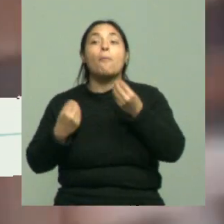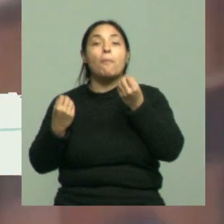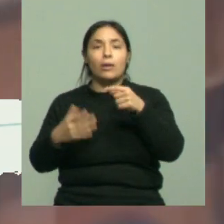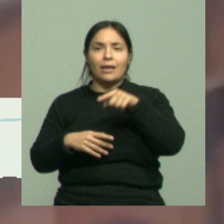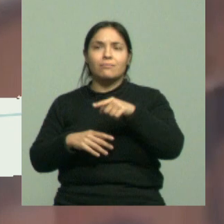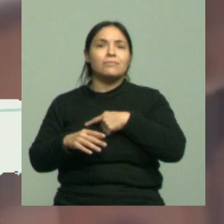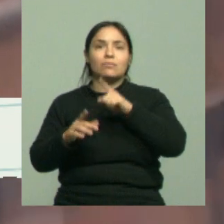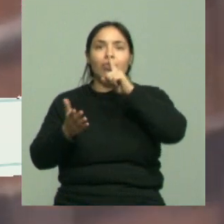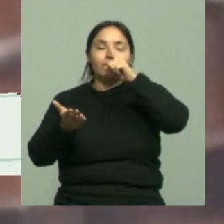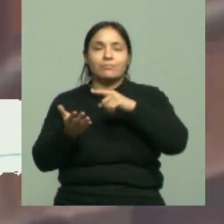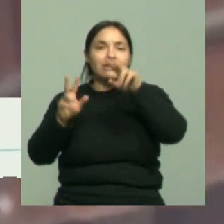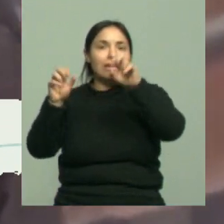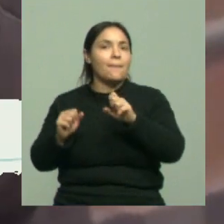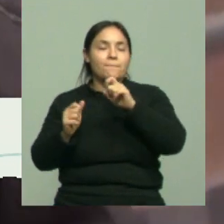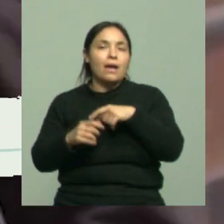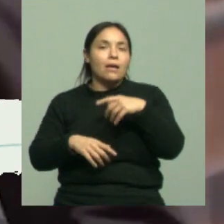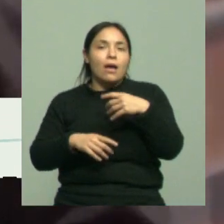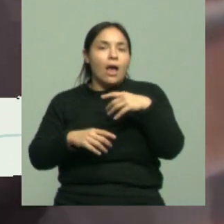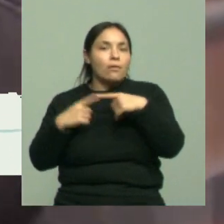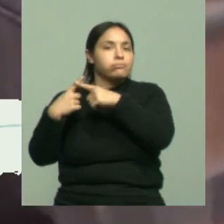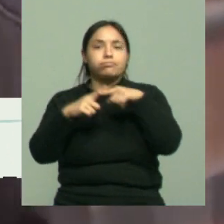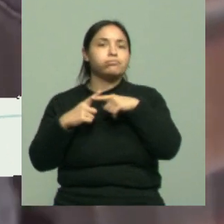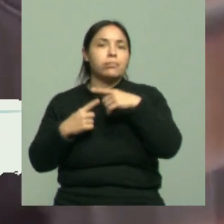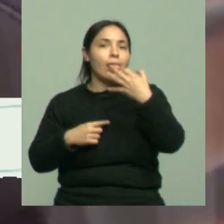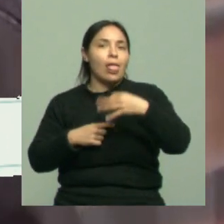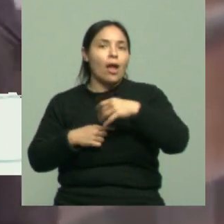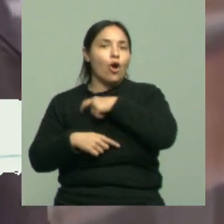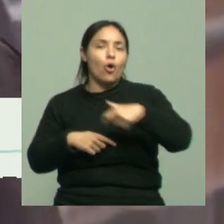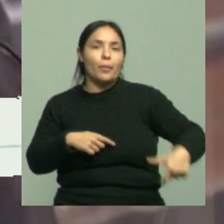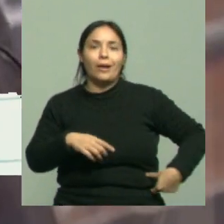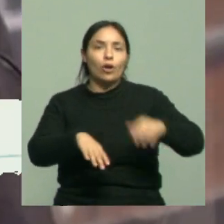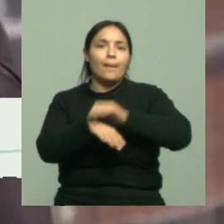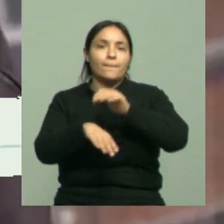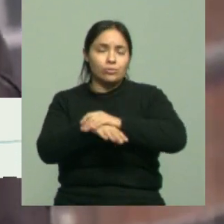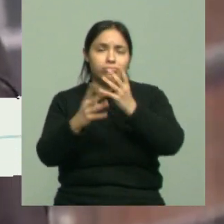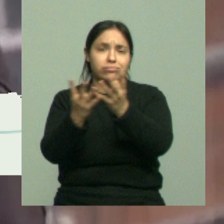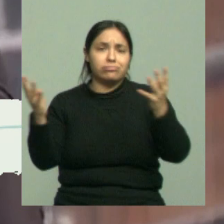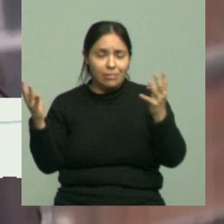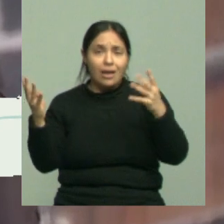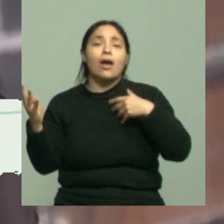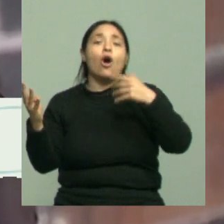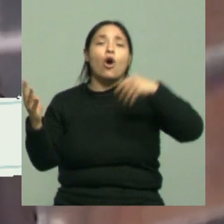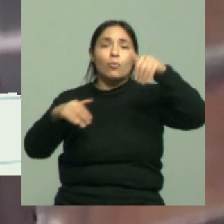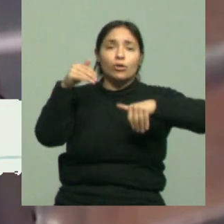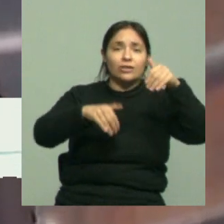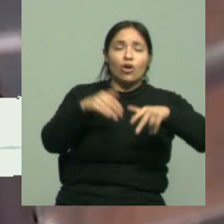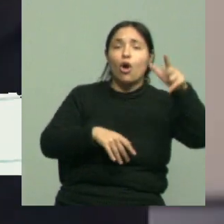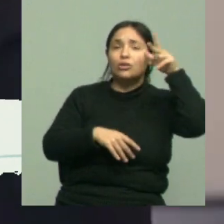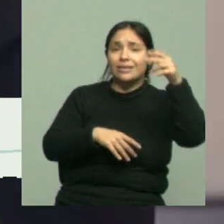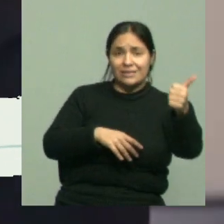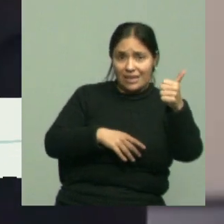política de Estado. De hecho, se lleva a cabo una moción con 151 parlamentarios, 86 votan a favor, todos los